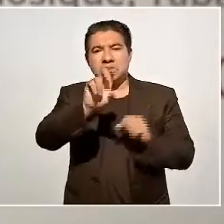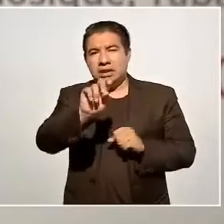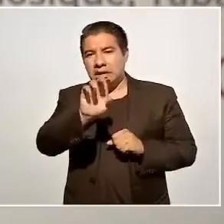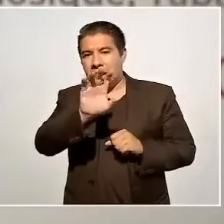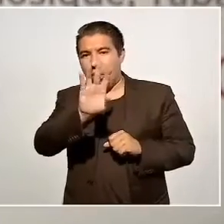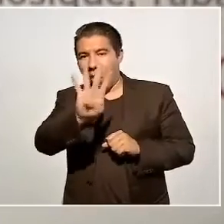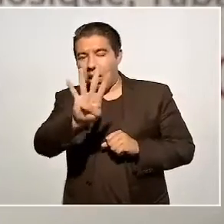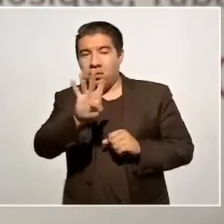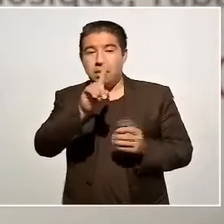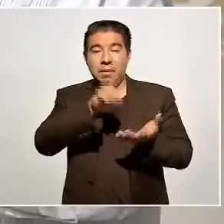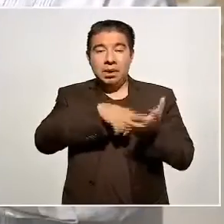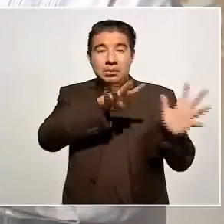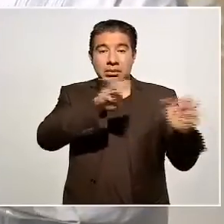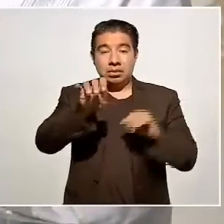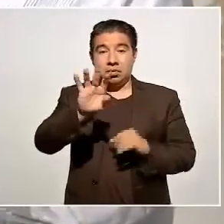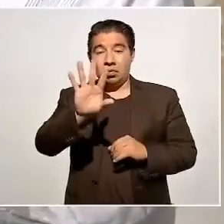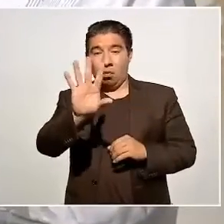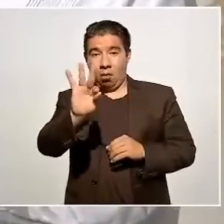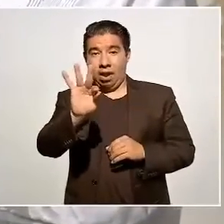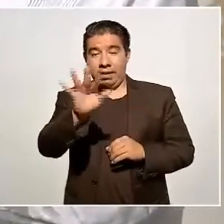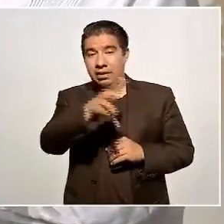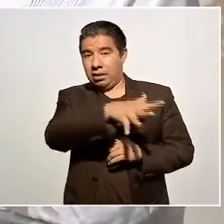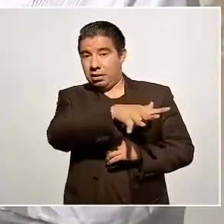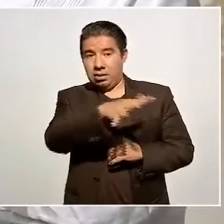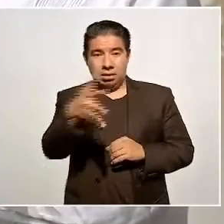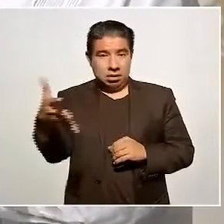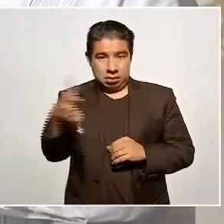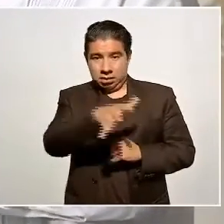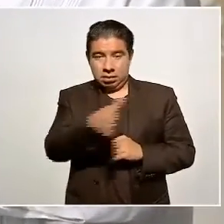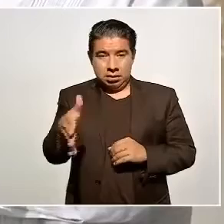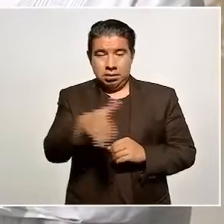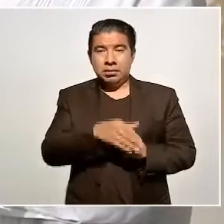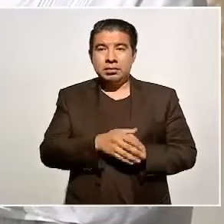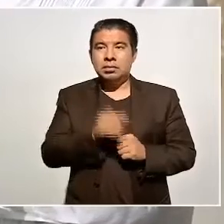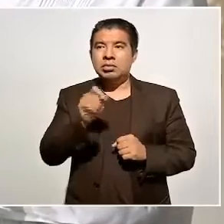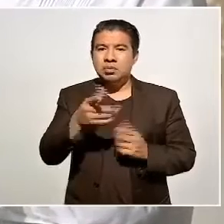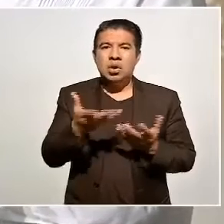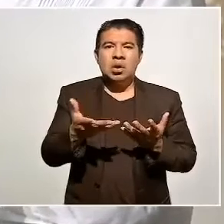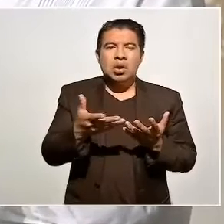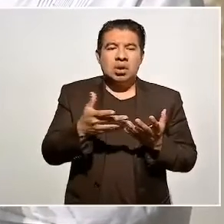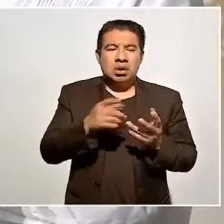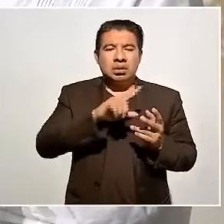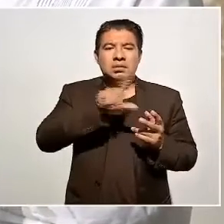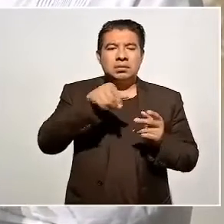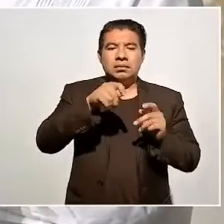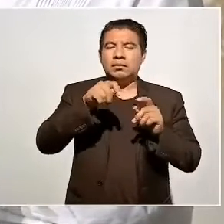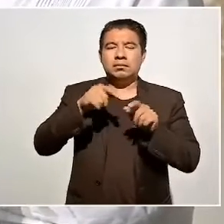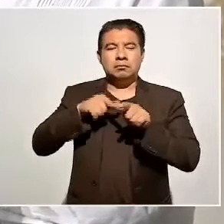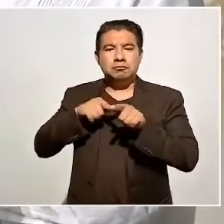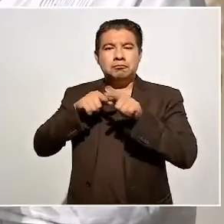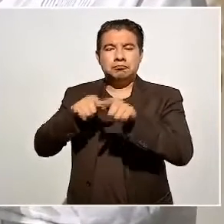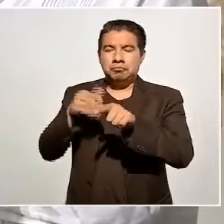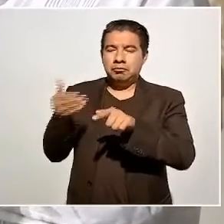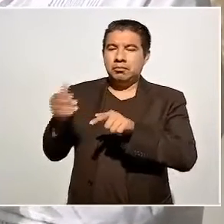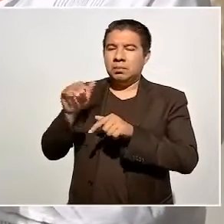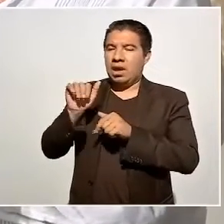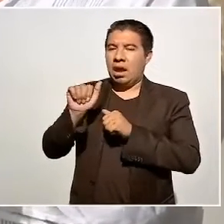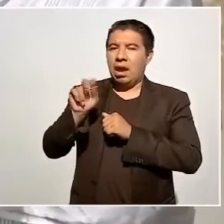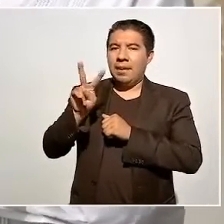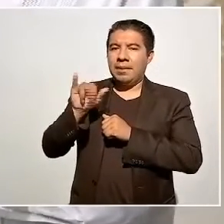1934-1940. Luego se continuó con el presidente Ávila